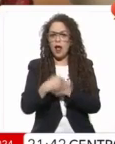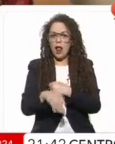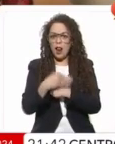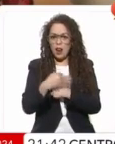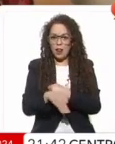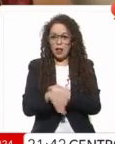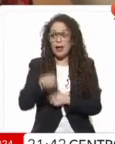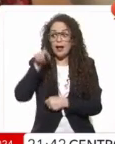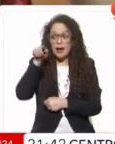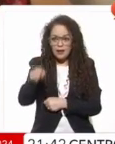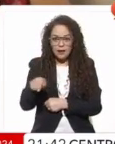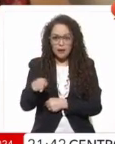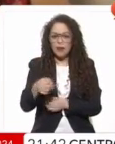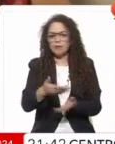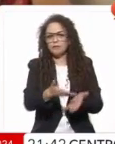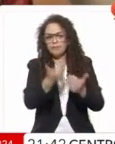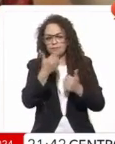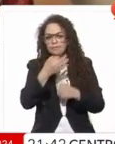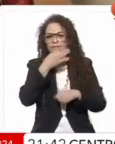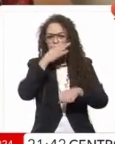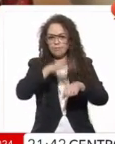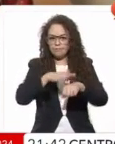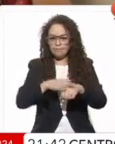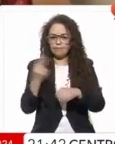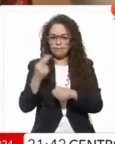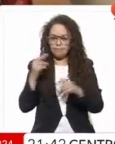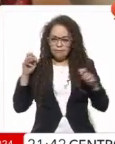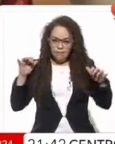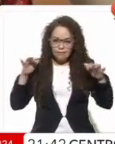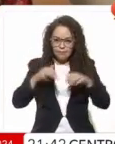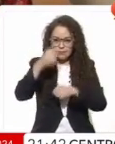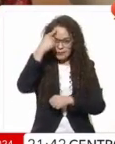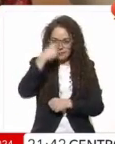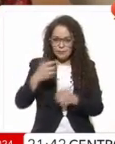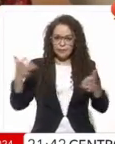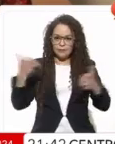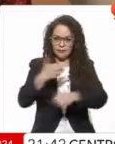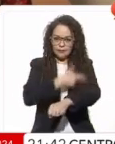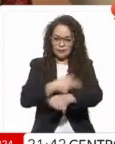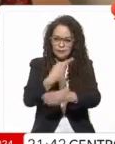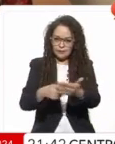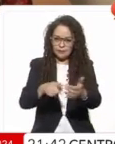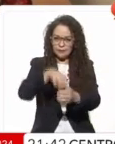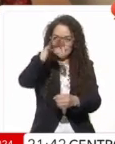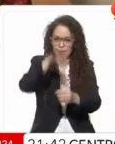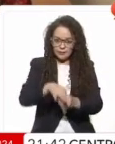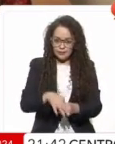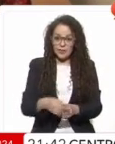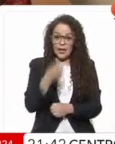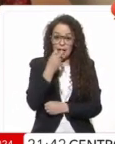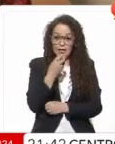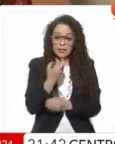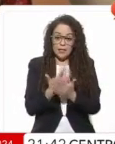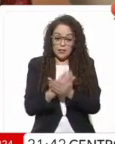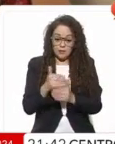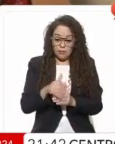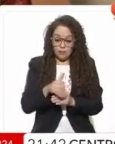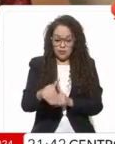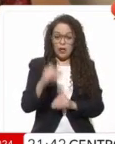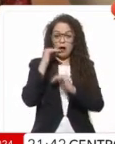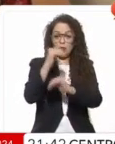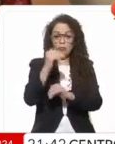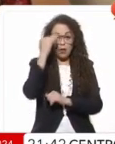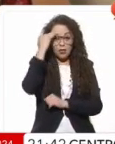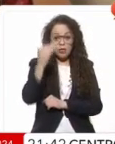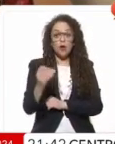que ésta convoque a las elecciones. Esto es lo que necesita en los próximos días. Hay un plazo de 10 días en